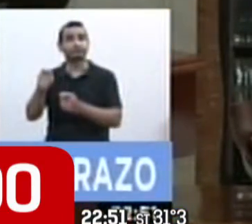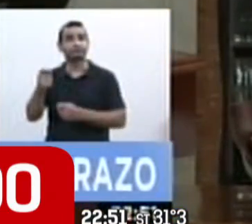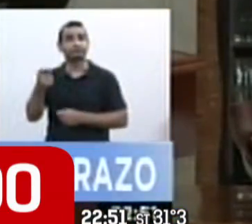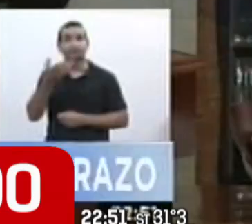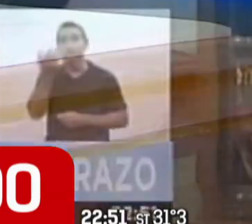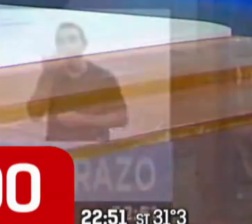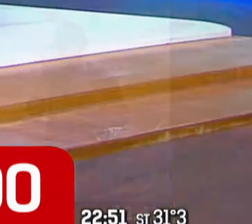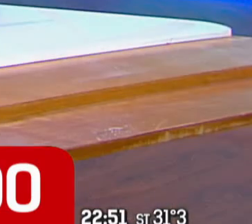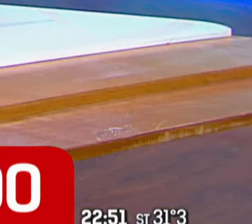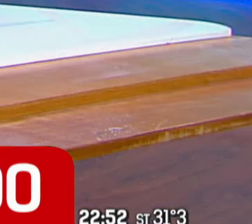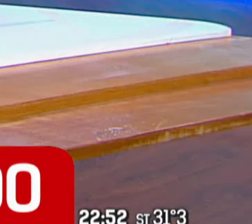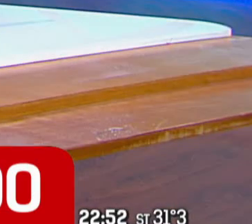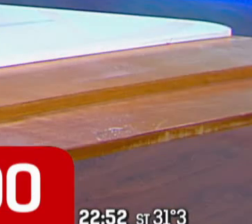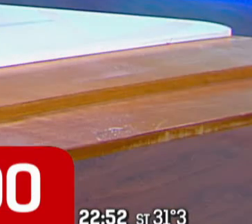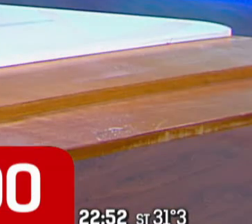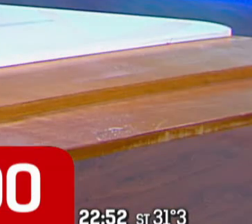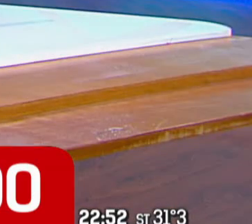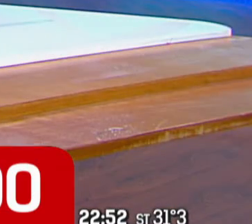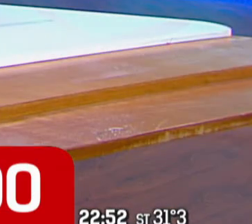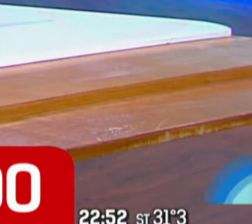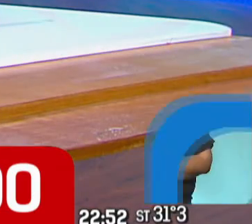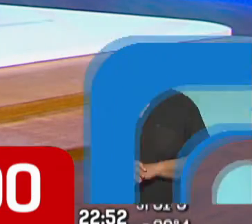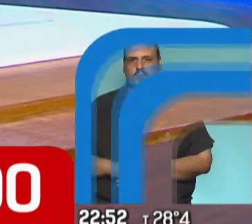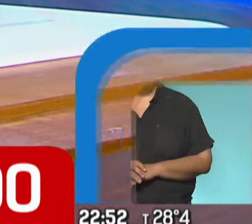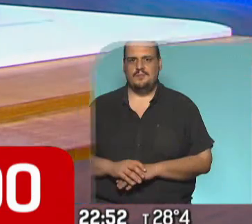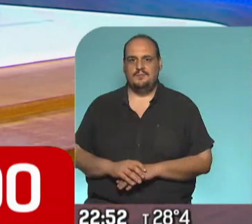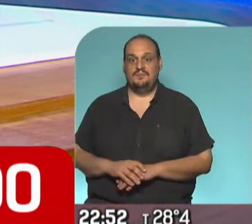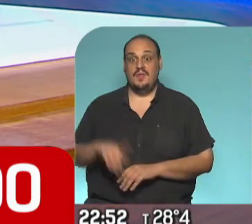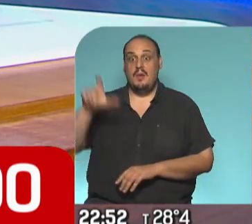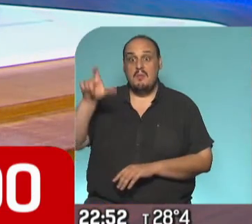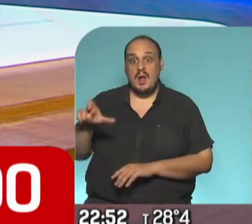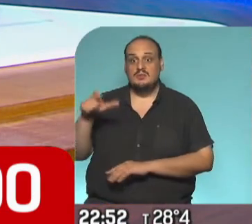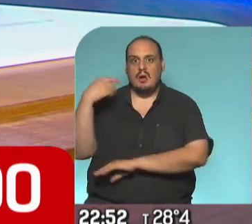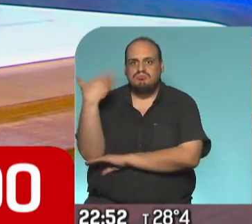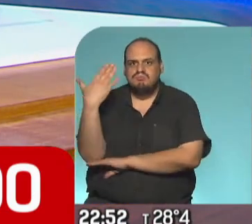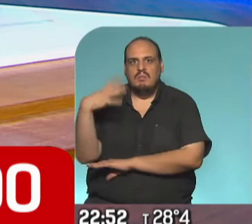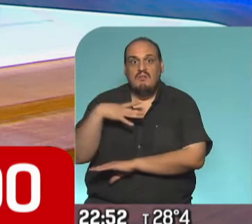discurso que faltaba para que la noticia. Uno de los esperados, ¿eh? Que será